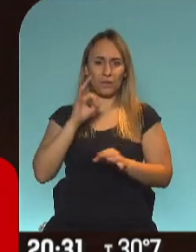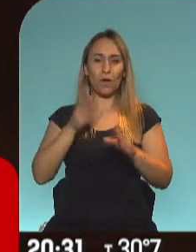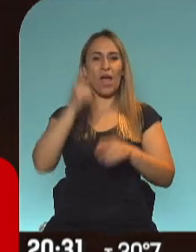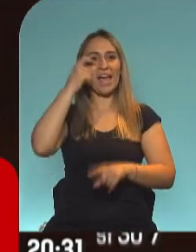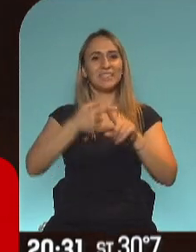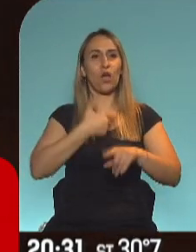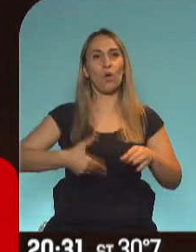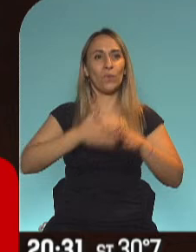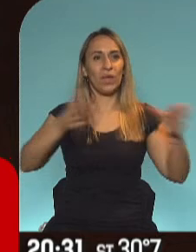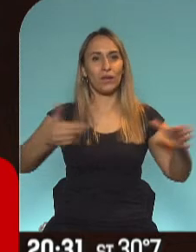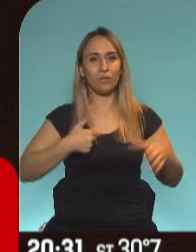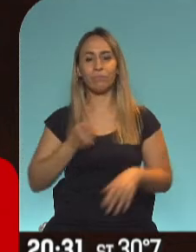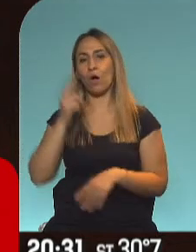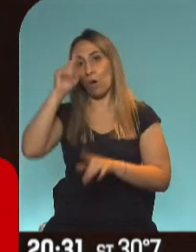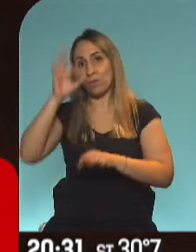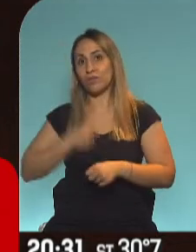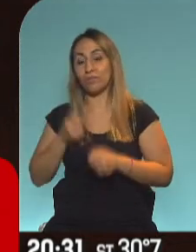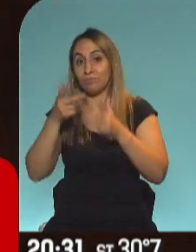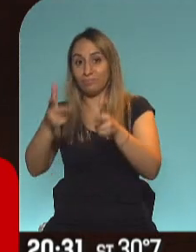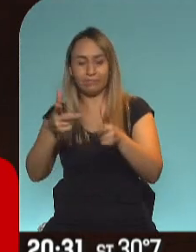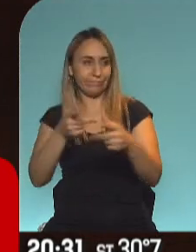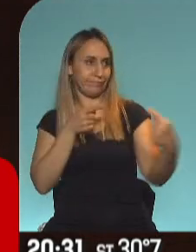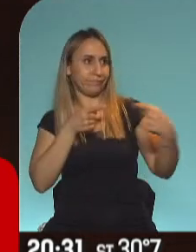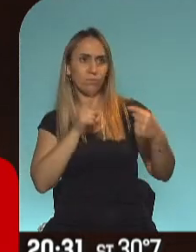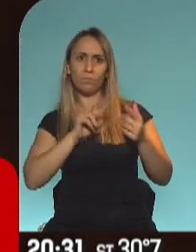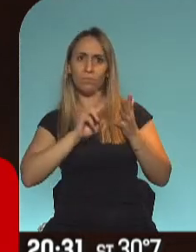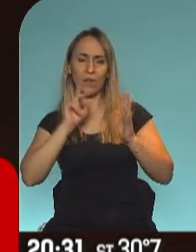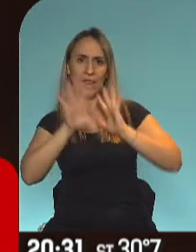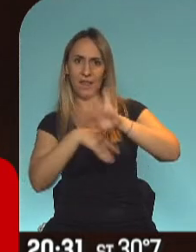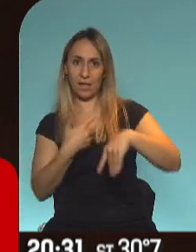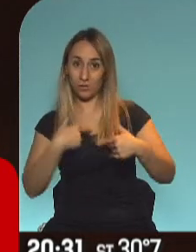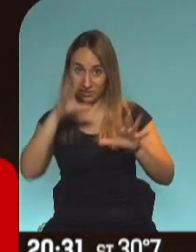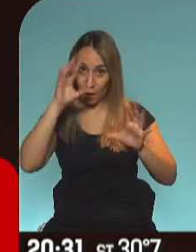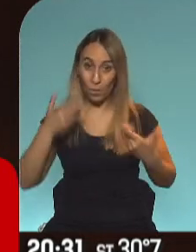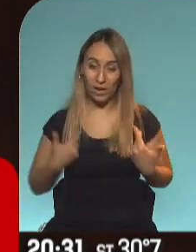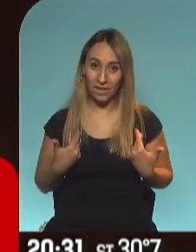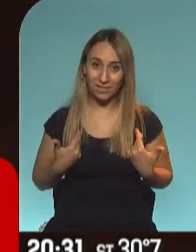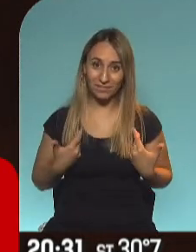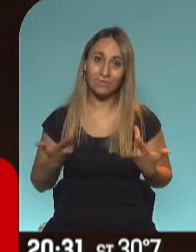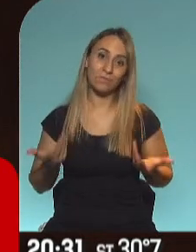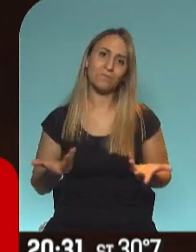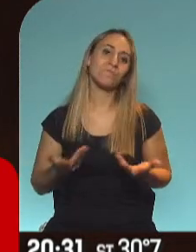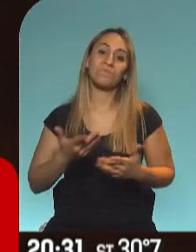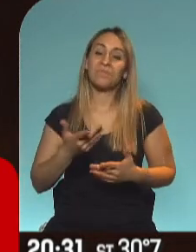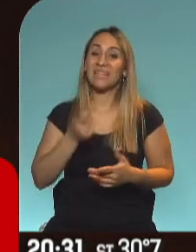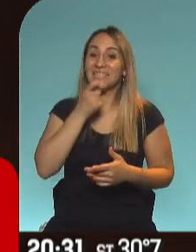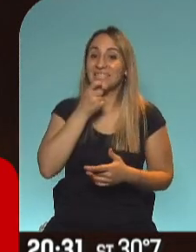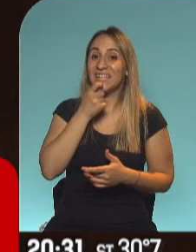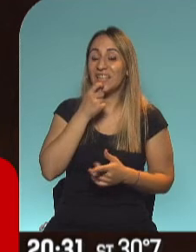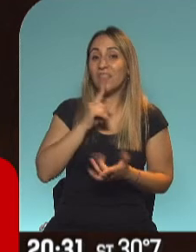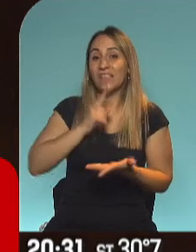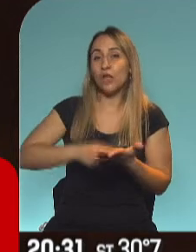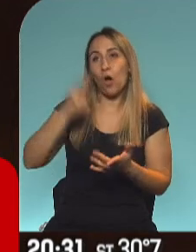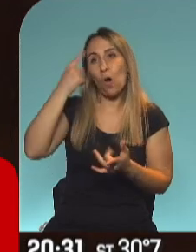a esto, pero desde el punto de vista sanitario, ¿no? Y no me parece, yo creo que, mire, si la objeción institucional